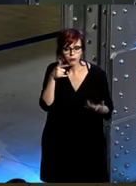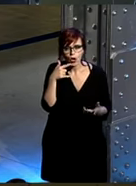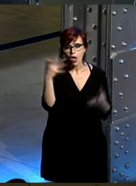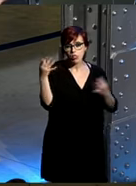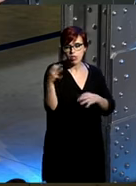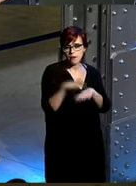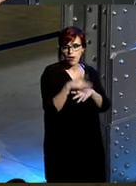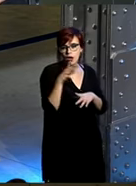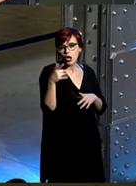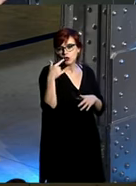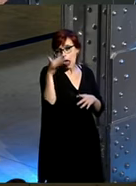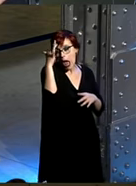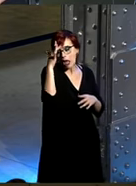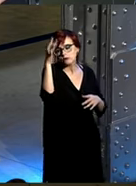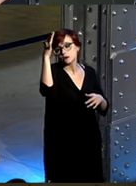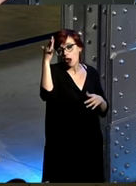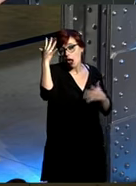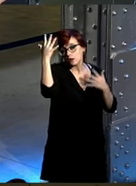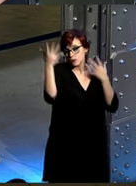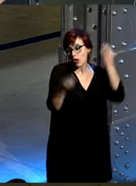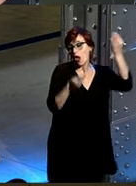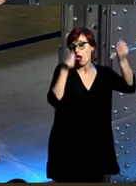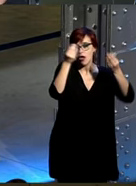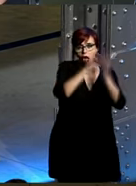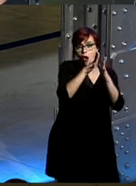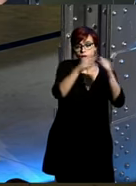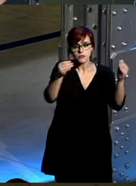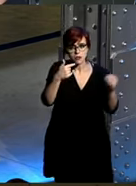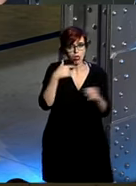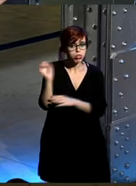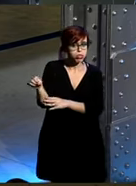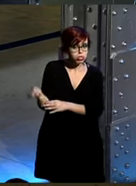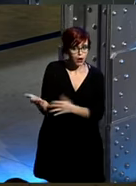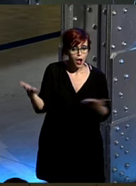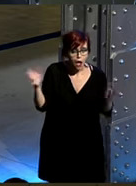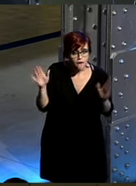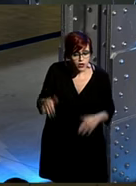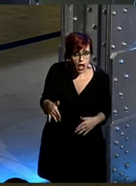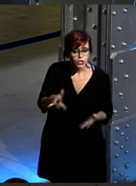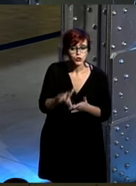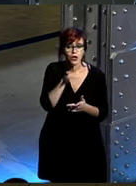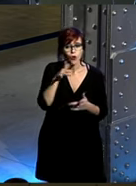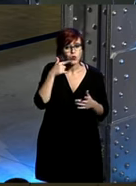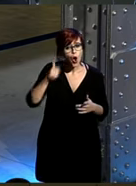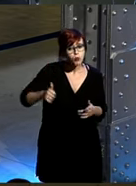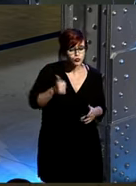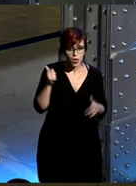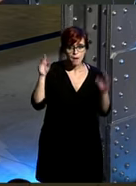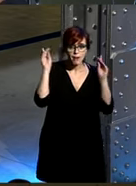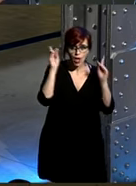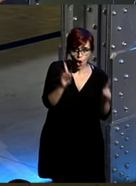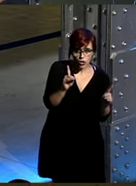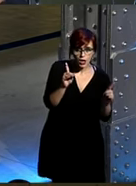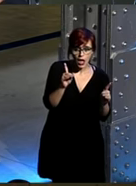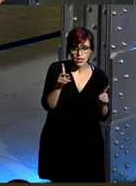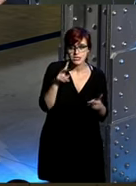trabajar en lo abstracto y la universidad lo desprecia, y con eso está despreciando, primero, una oportunidad pedagógica,